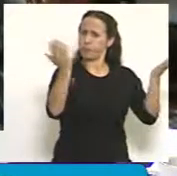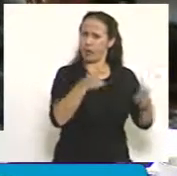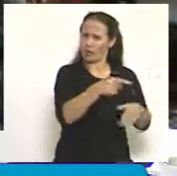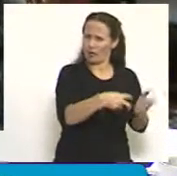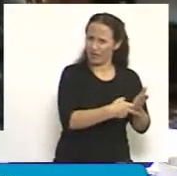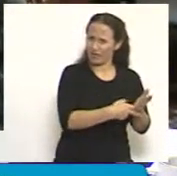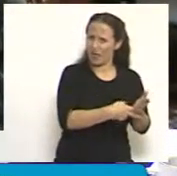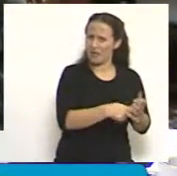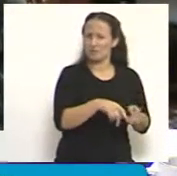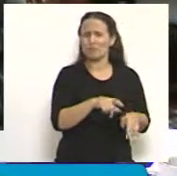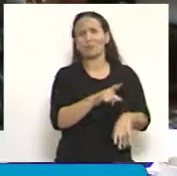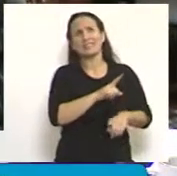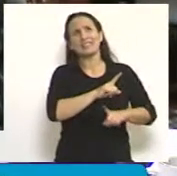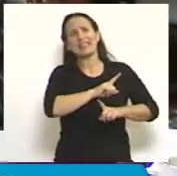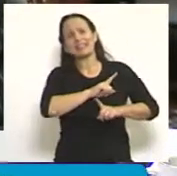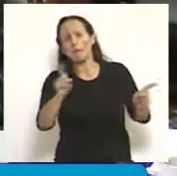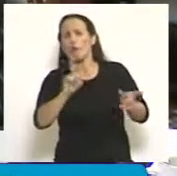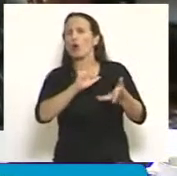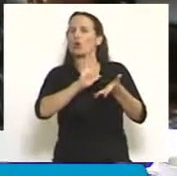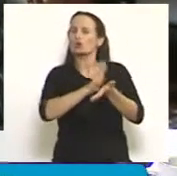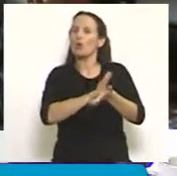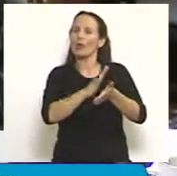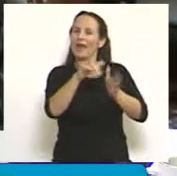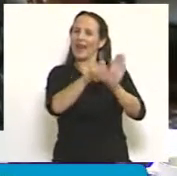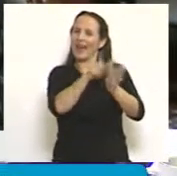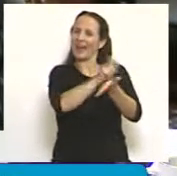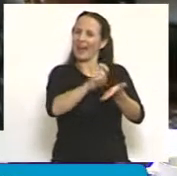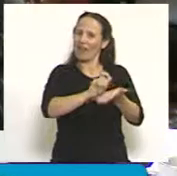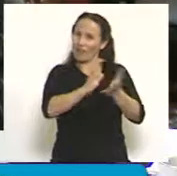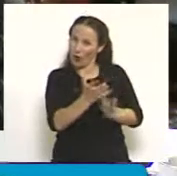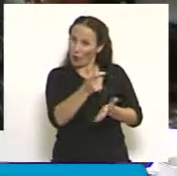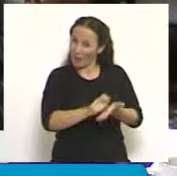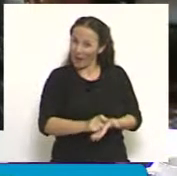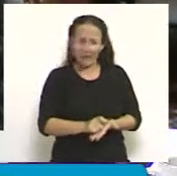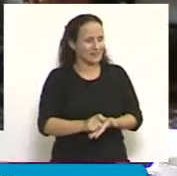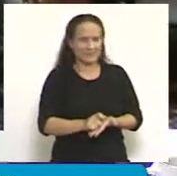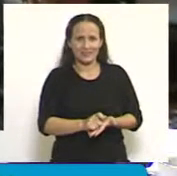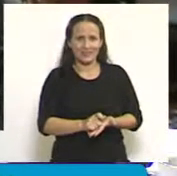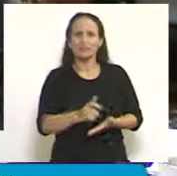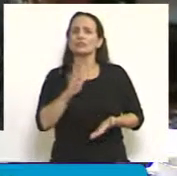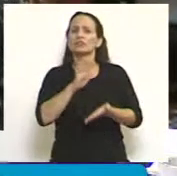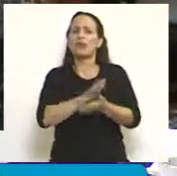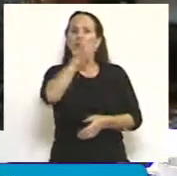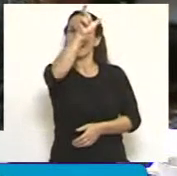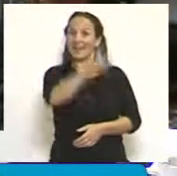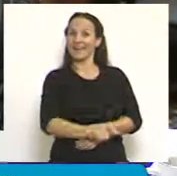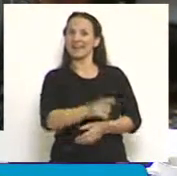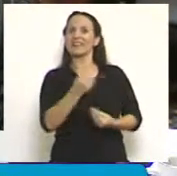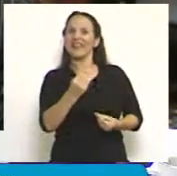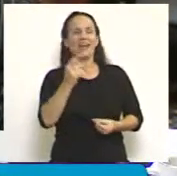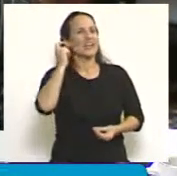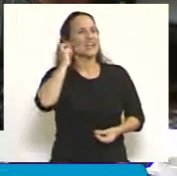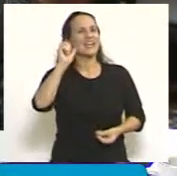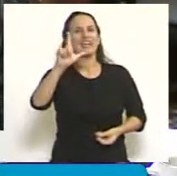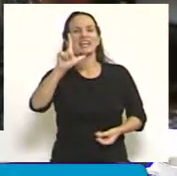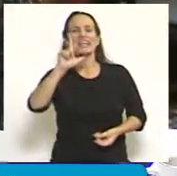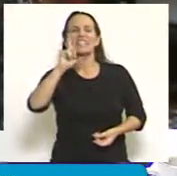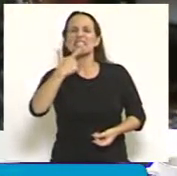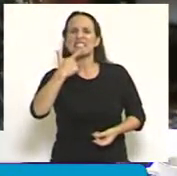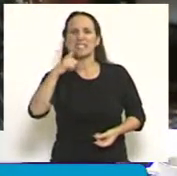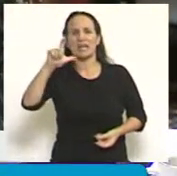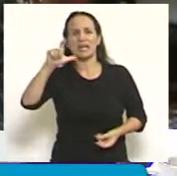judiciales se organizan en base a coordinación funcional y entonces están asistidas por una de administración y